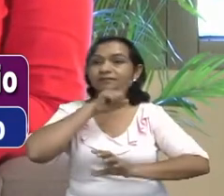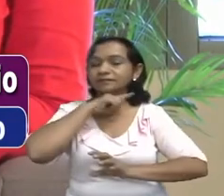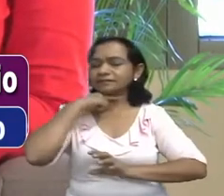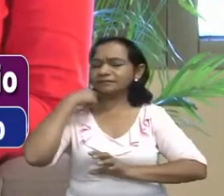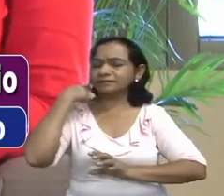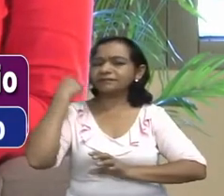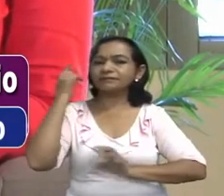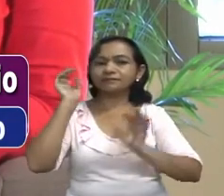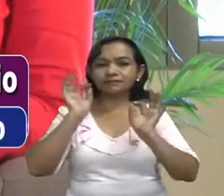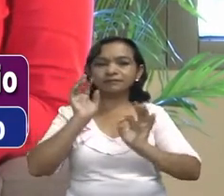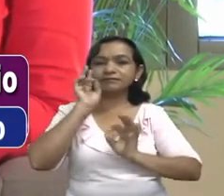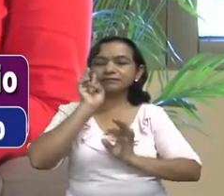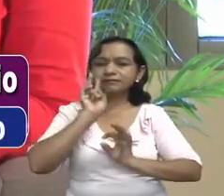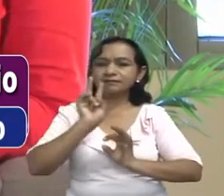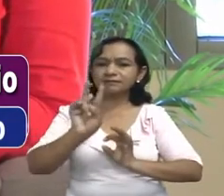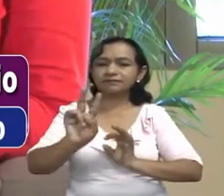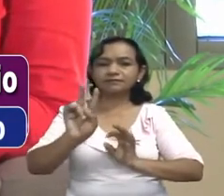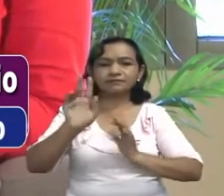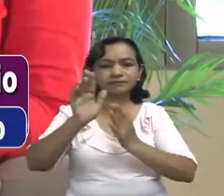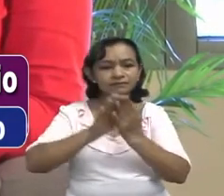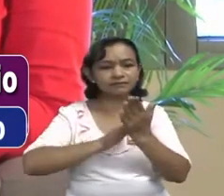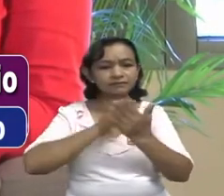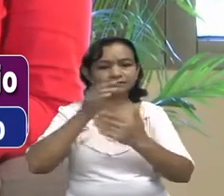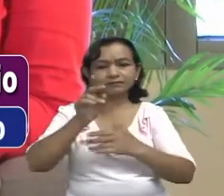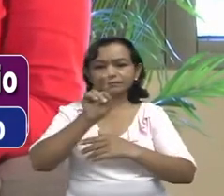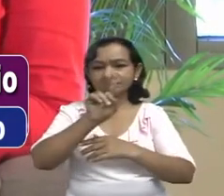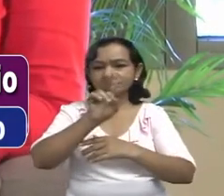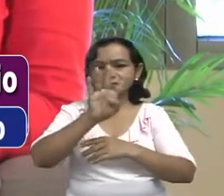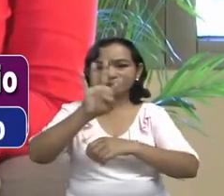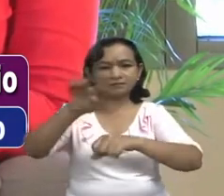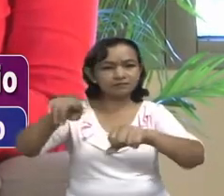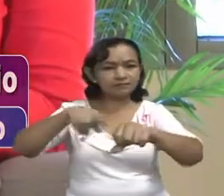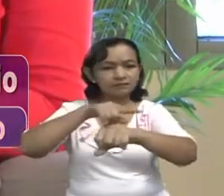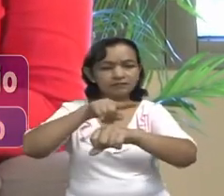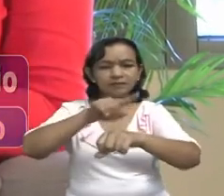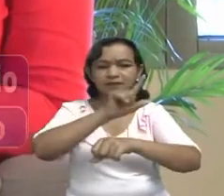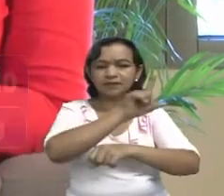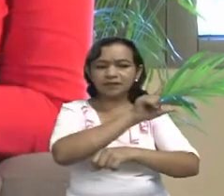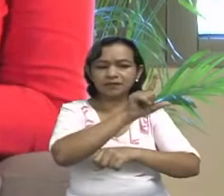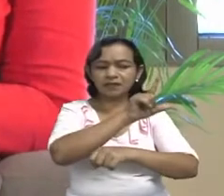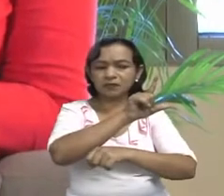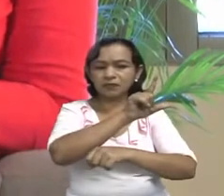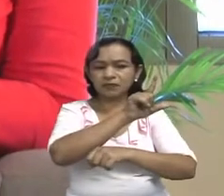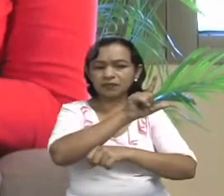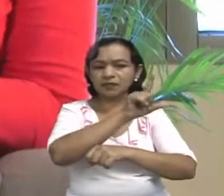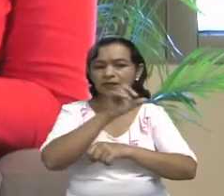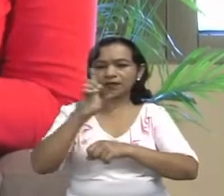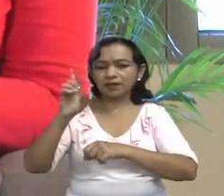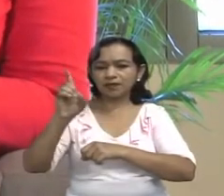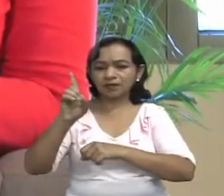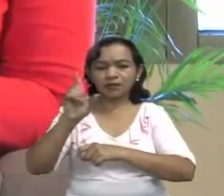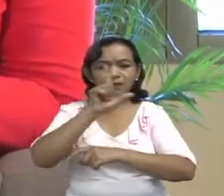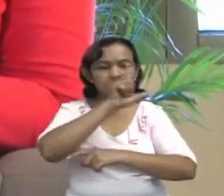que podemos ver programación acá 24 horas, 7 días de la semana. Y creo que gracias